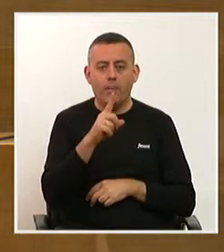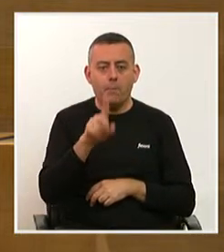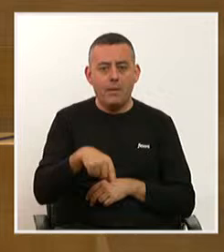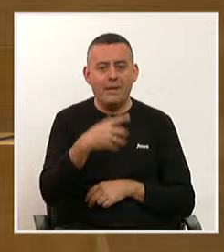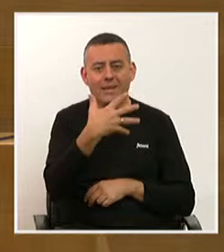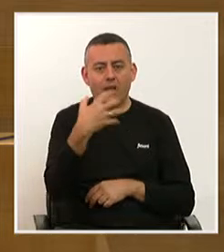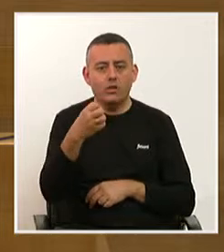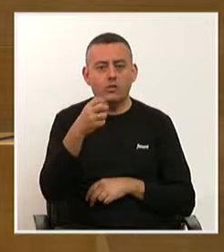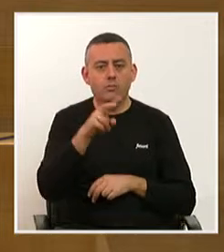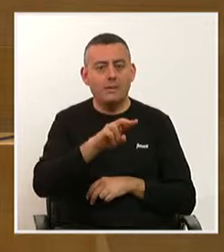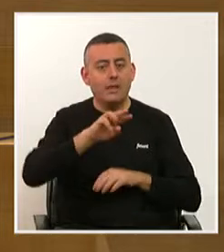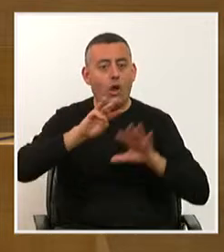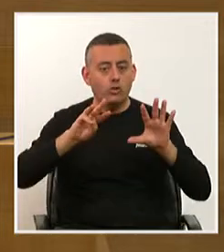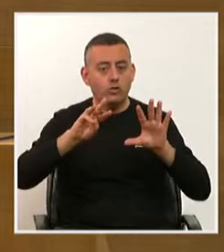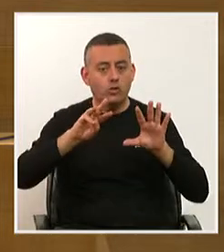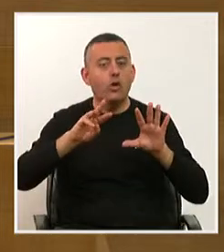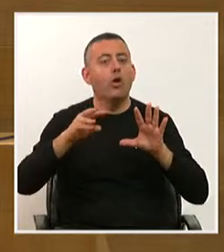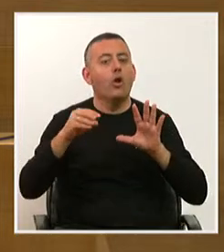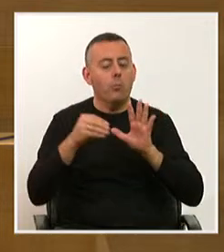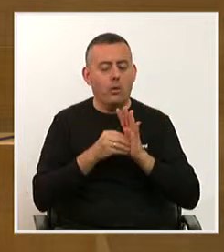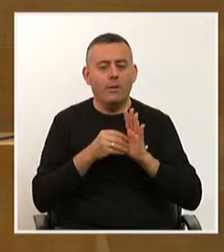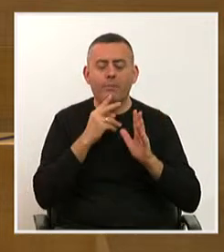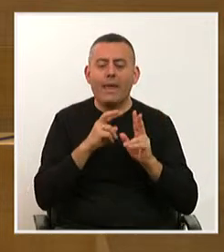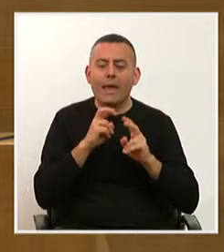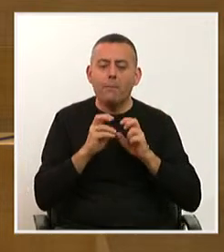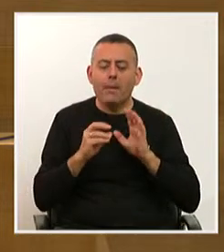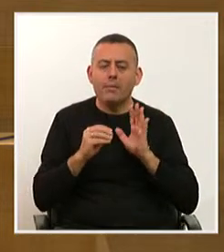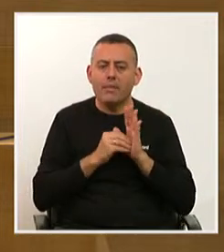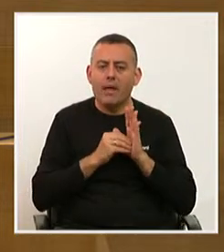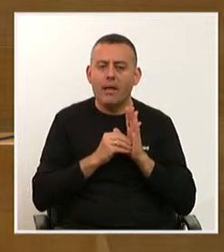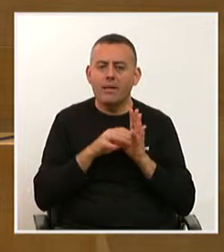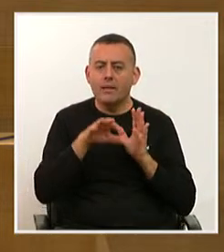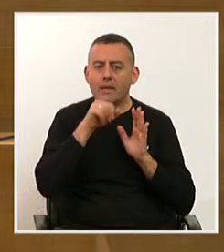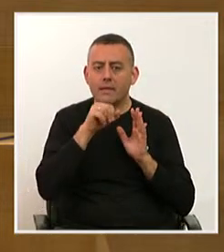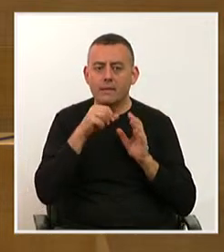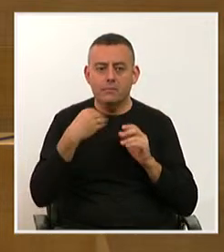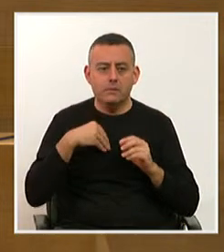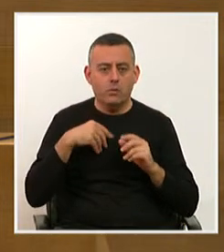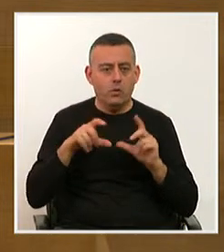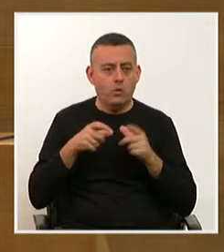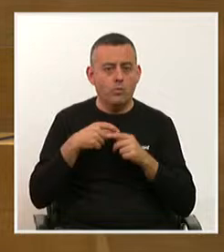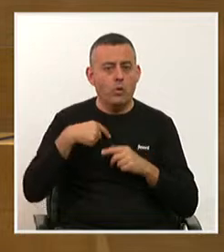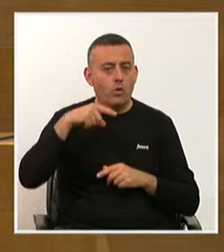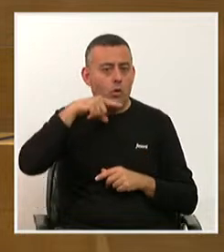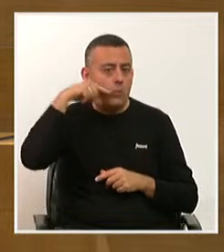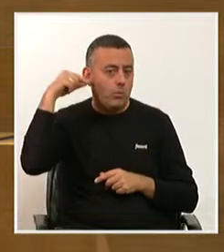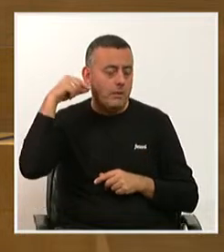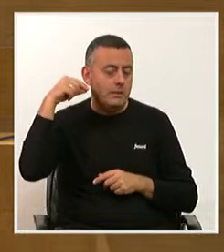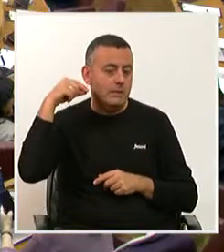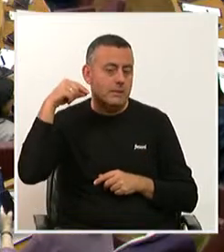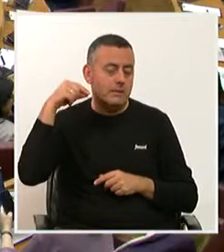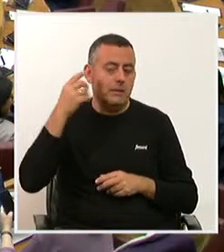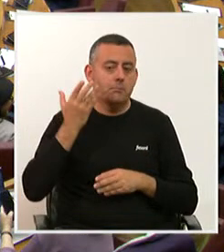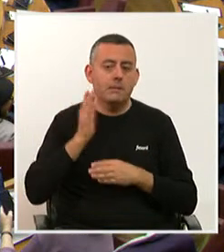y tiene la palabra para la defensa de la enmienda por el grupo parlamentario compromís ilustre diputado Carles